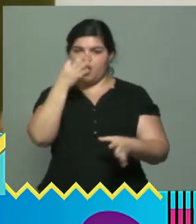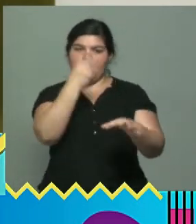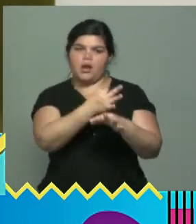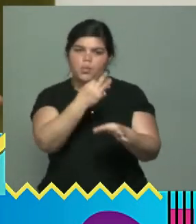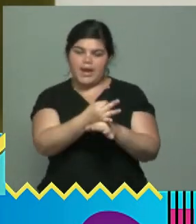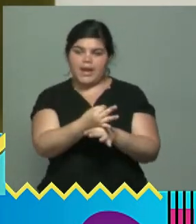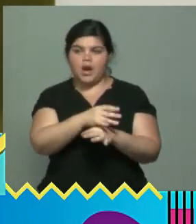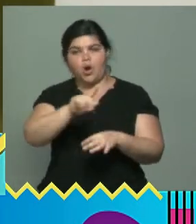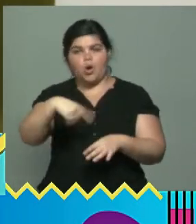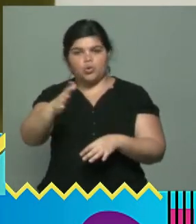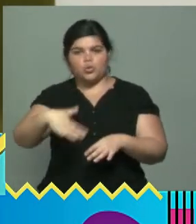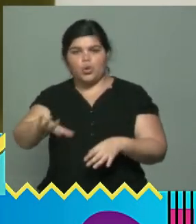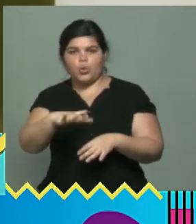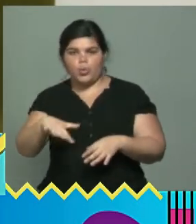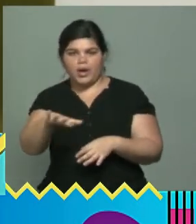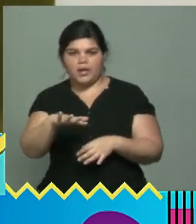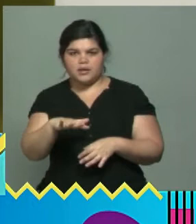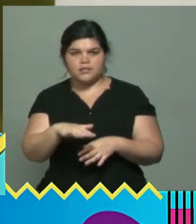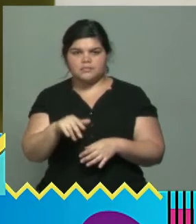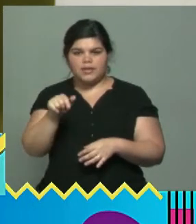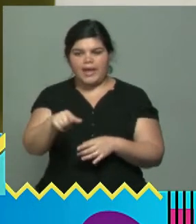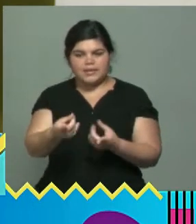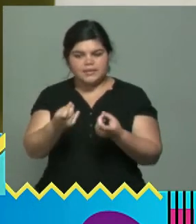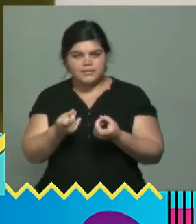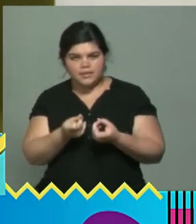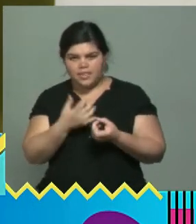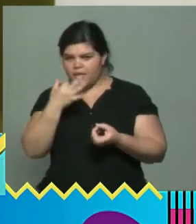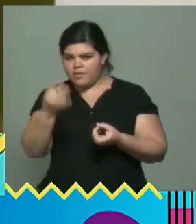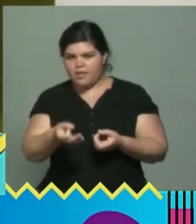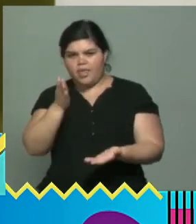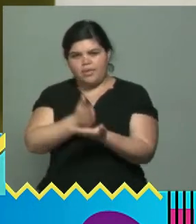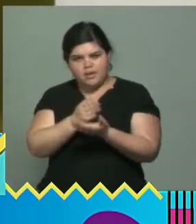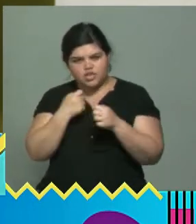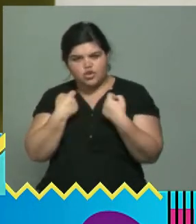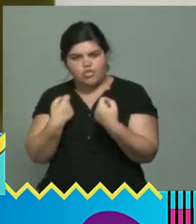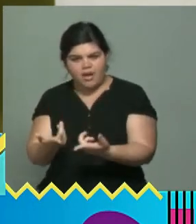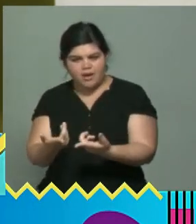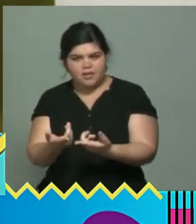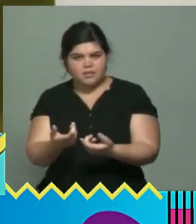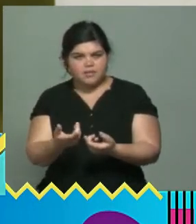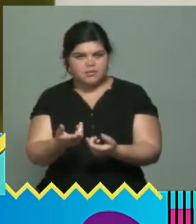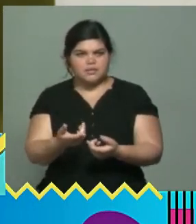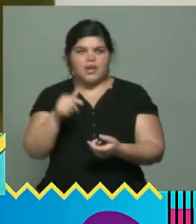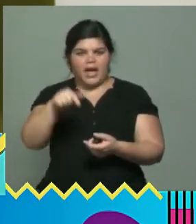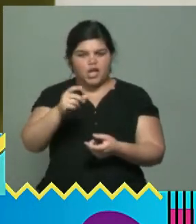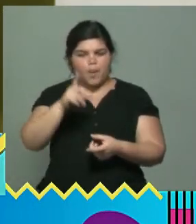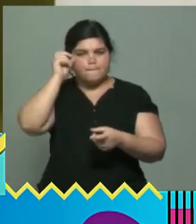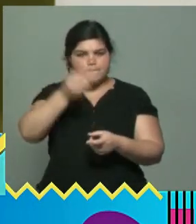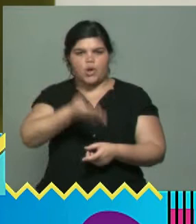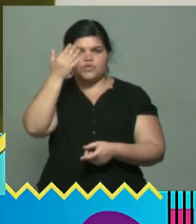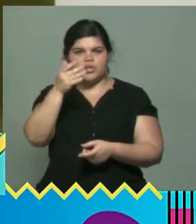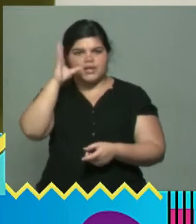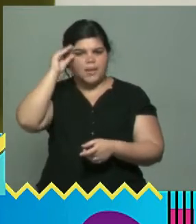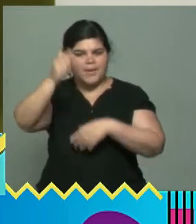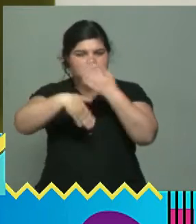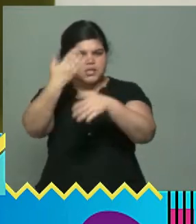cualquier institución o organismo que tenga que atenderlos? ¿Se los pone en ese lugar o no? ¿Están los recursos, está la profesionalización, las